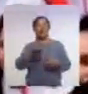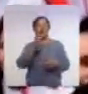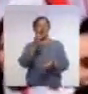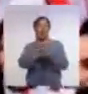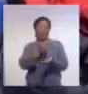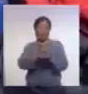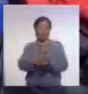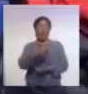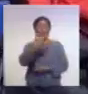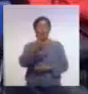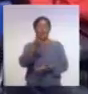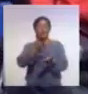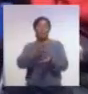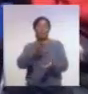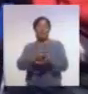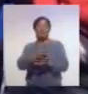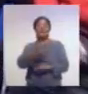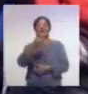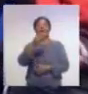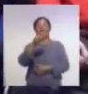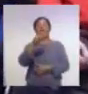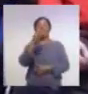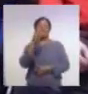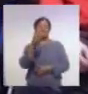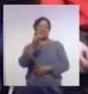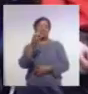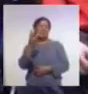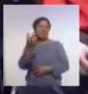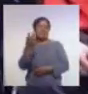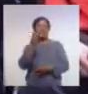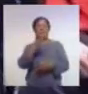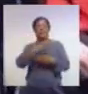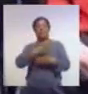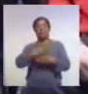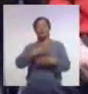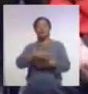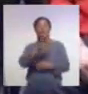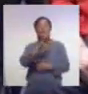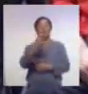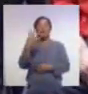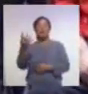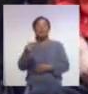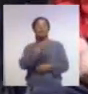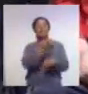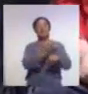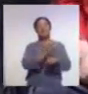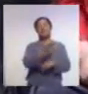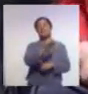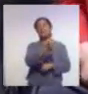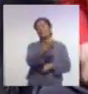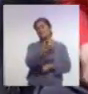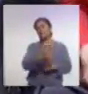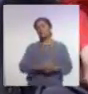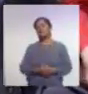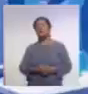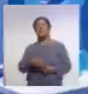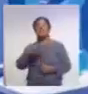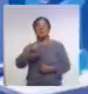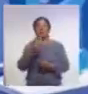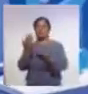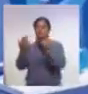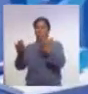y 23 de bronce, para un total de 44, va por detrás de Estados Unidos, que tiene un total de 66, pero a comparación